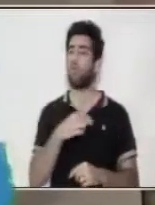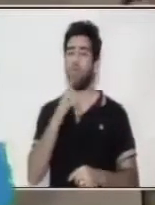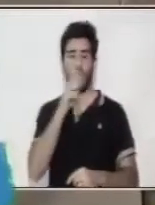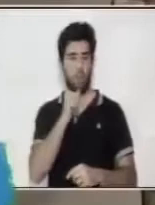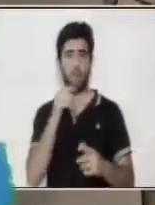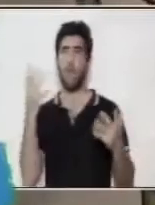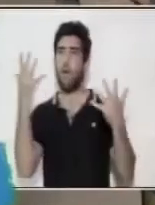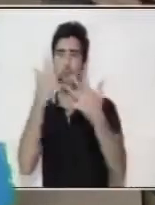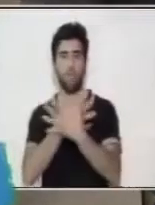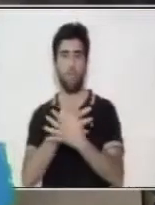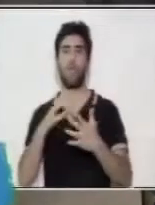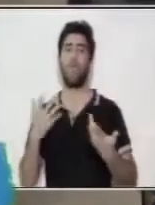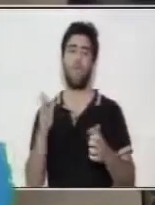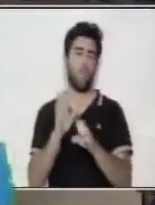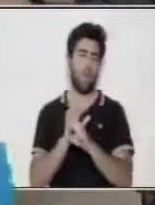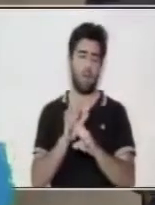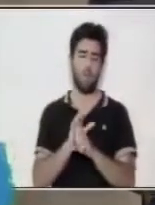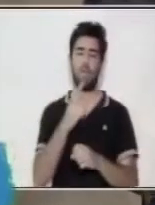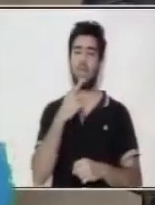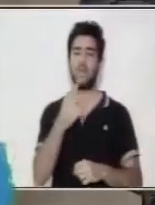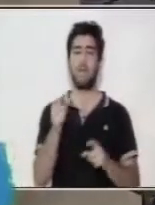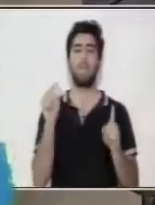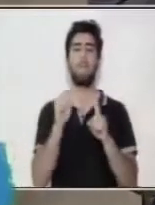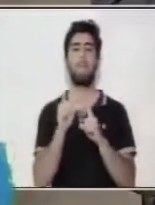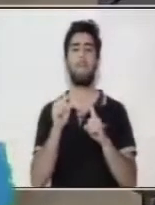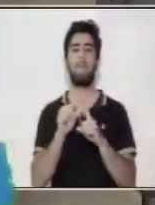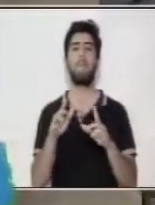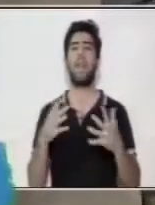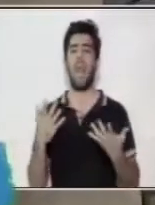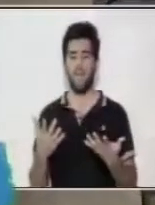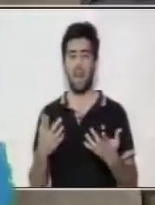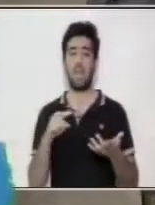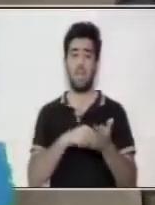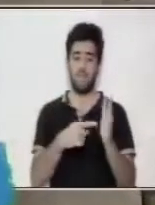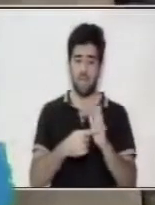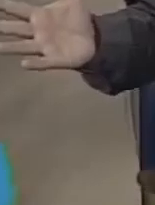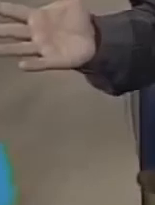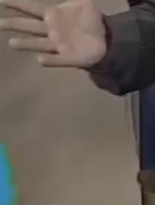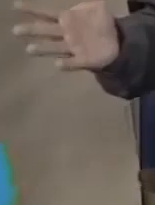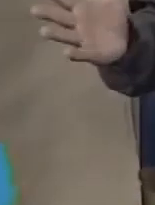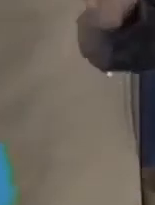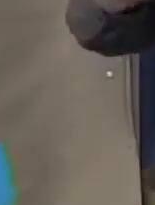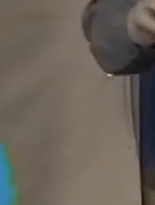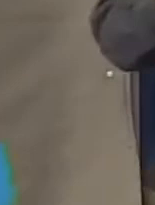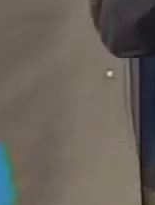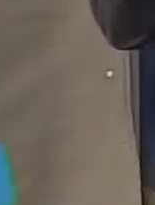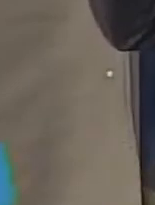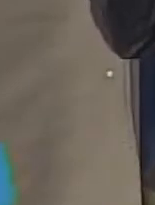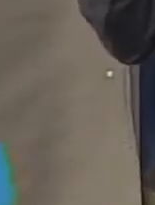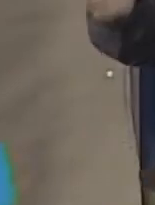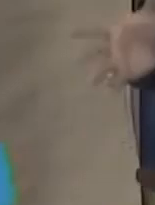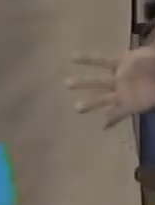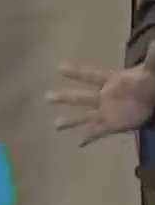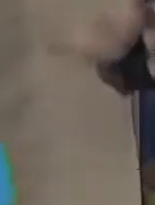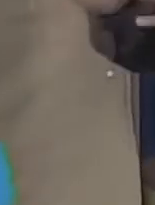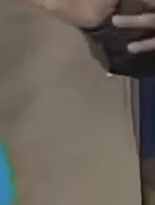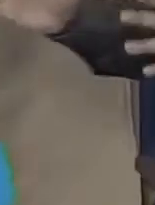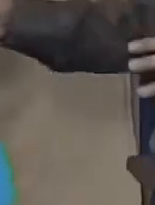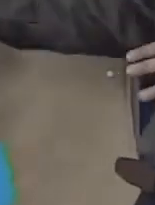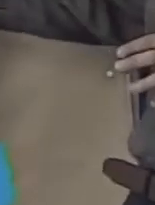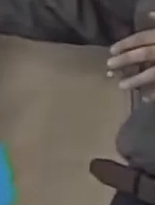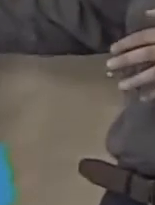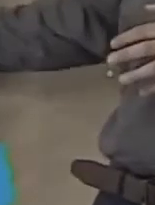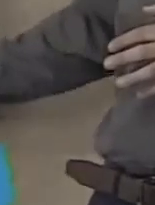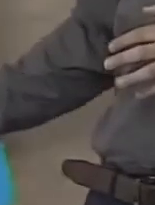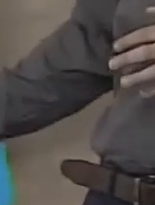confundirlos como decir que una palabra entonces es una oración. Esto no es así. Siempre va a ser